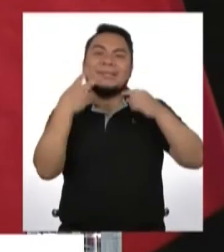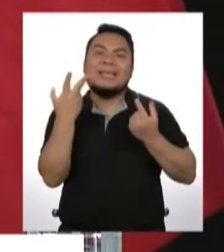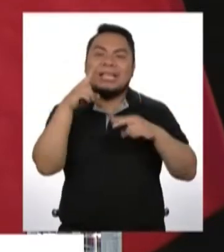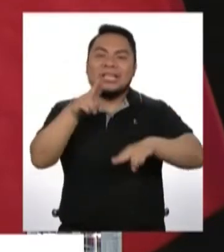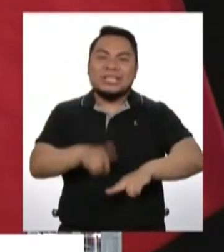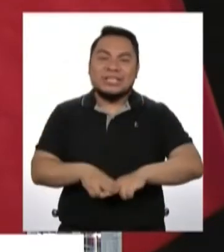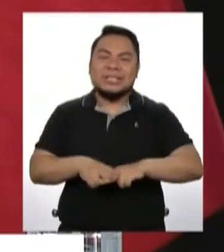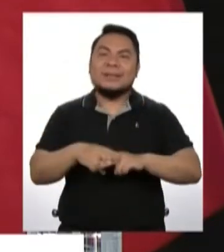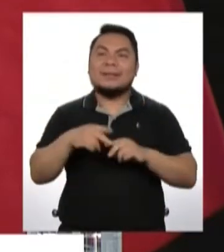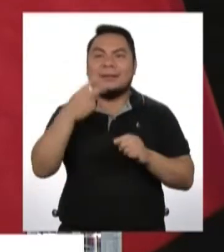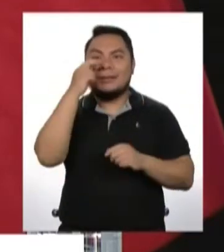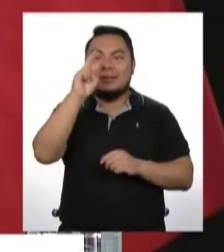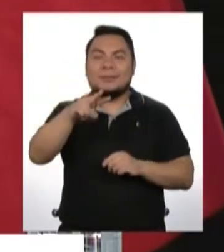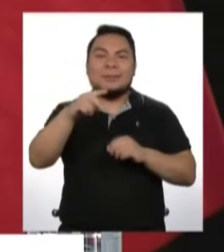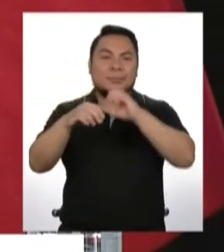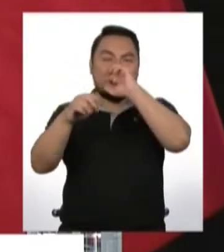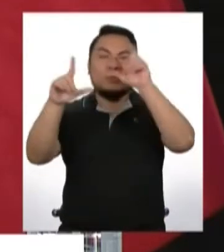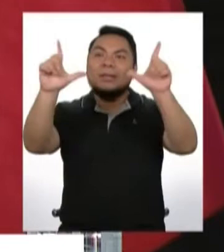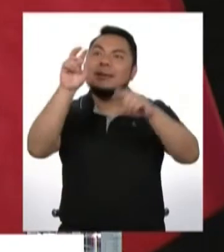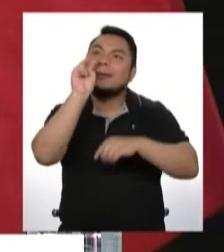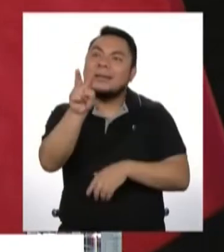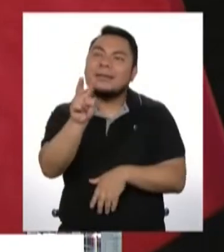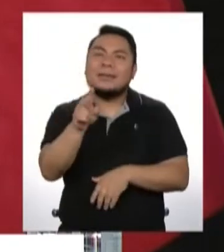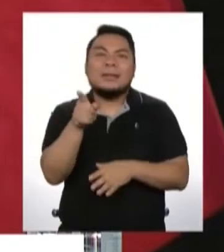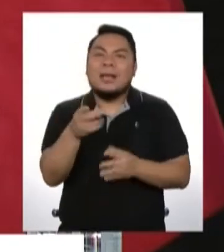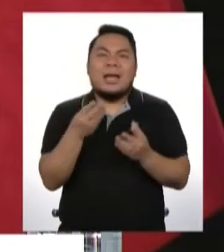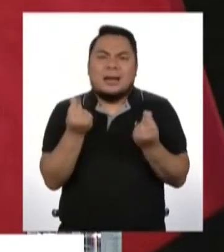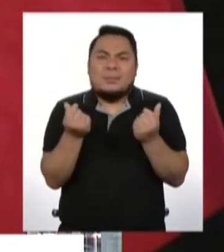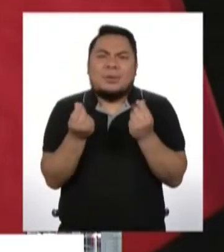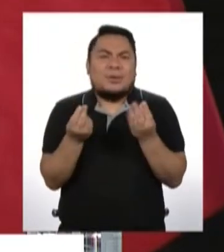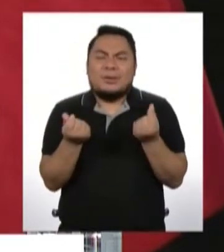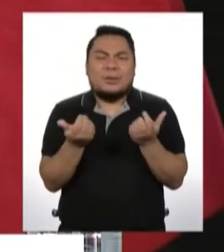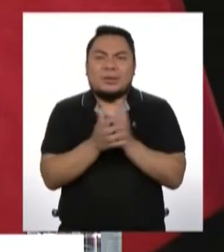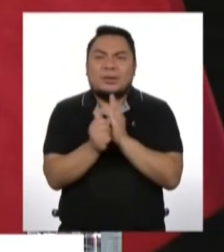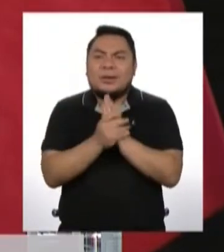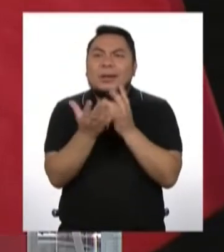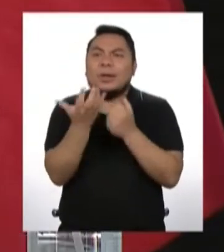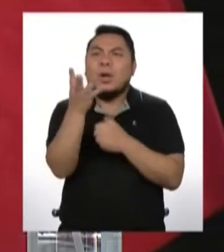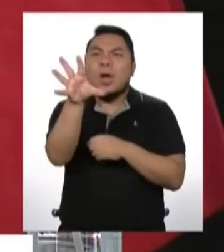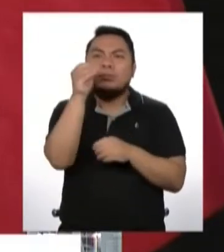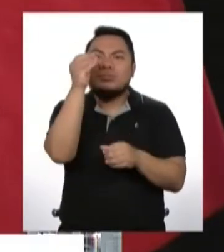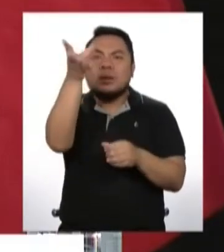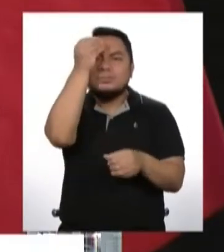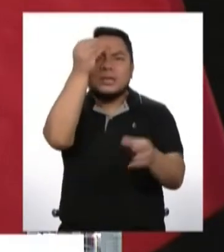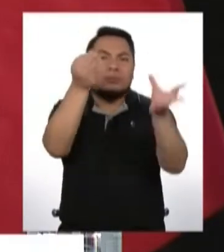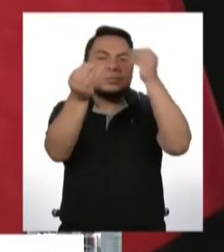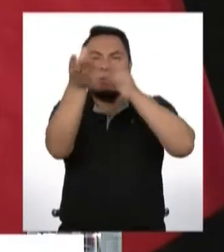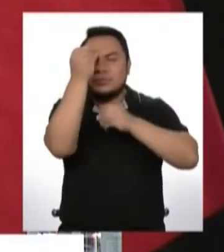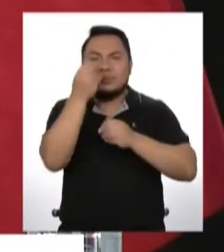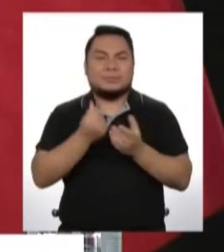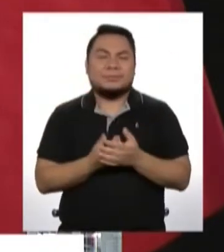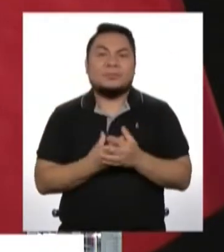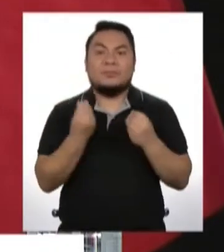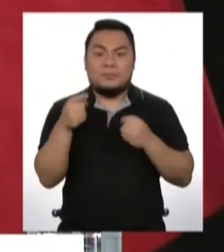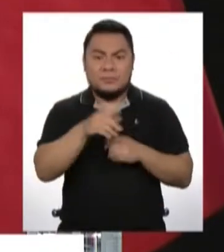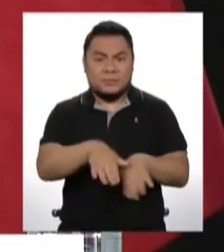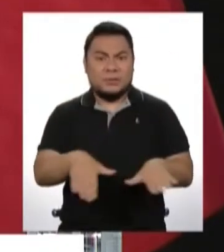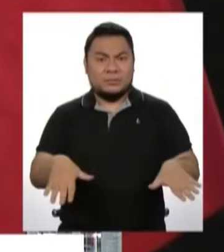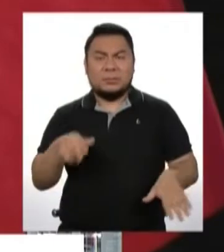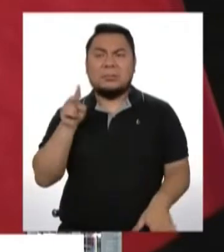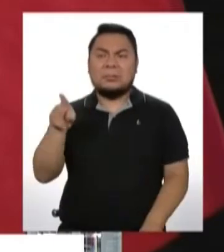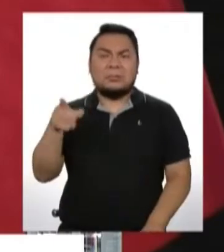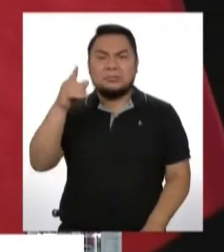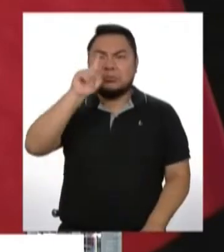de la niñez, que está ávida a recibir conocimiento y que a pesar, porque ellos no son ajenos al